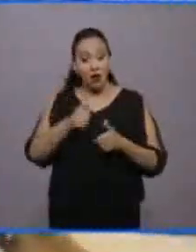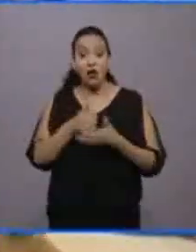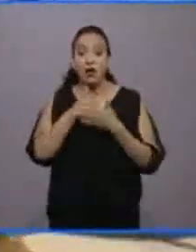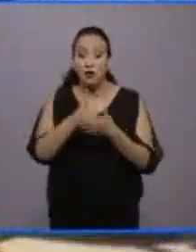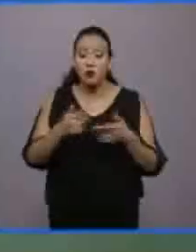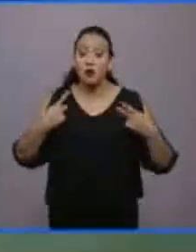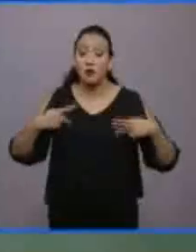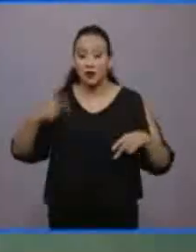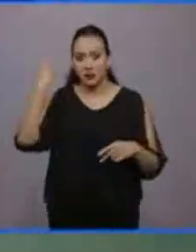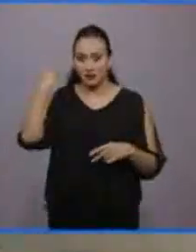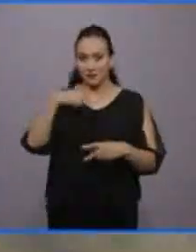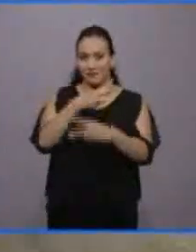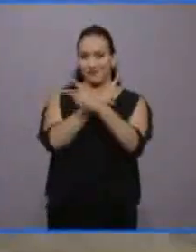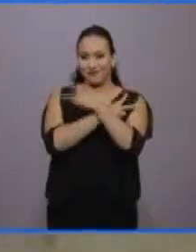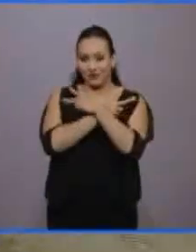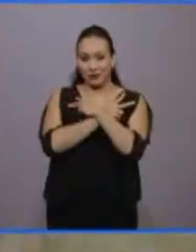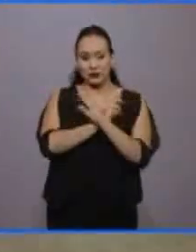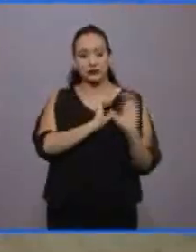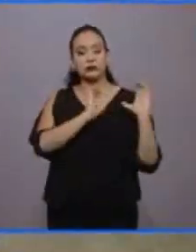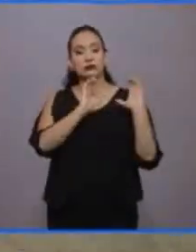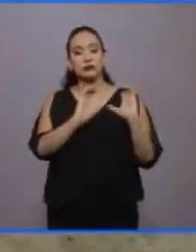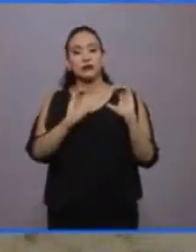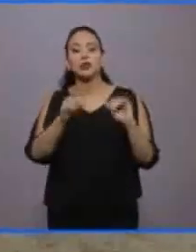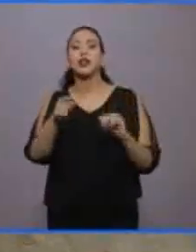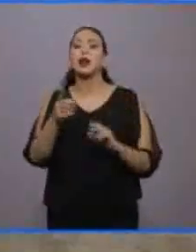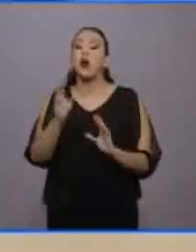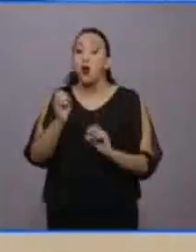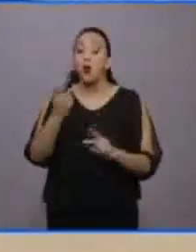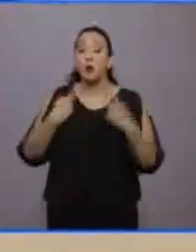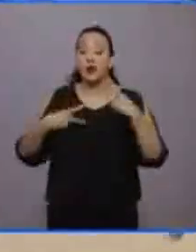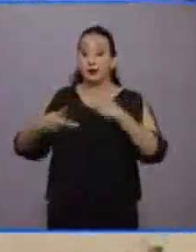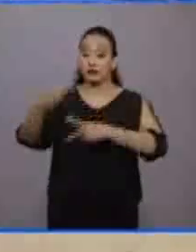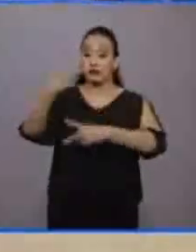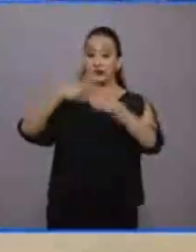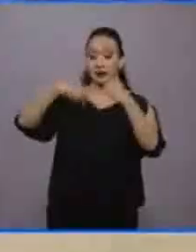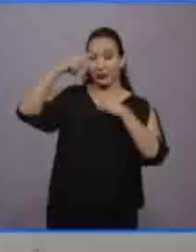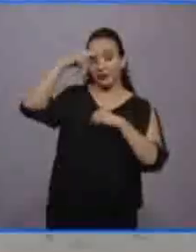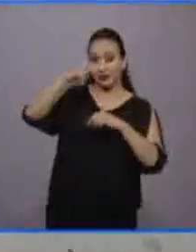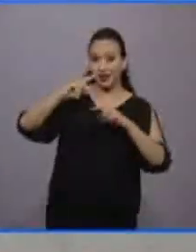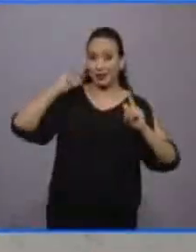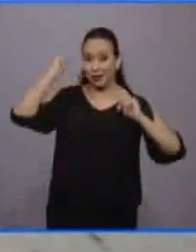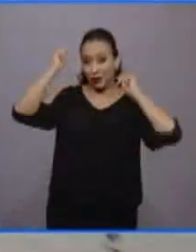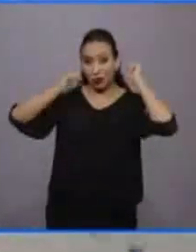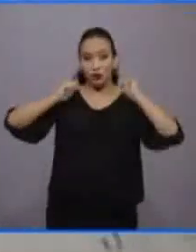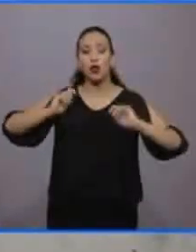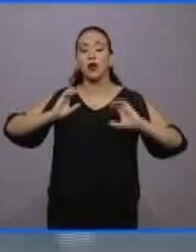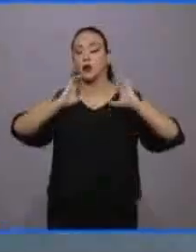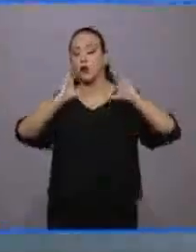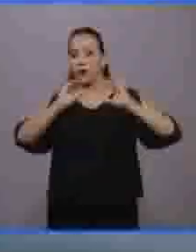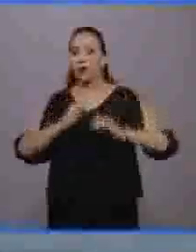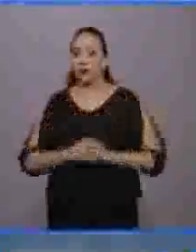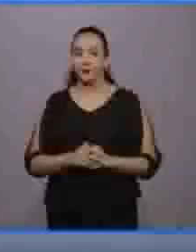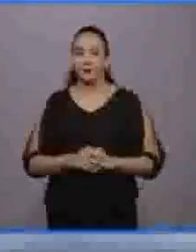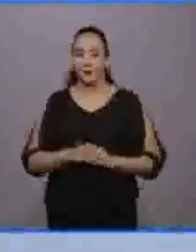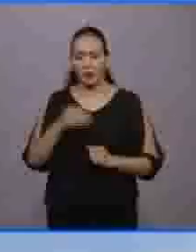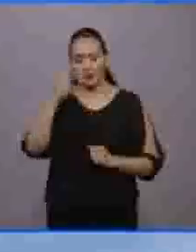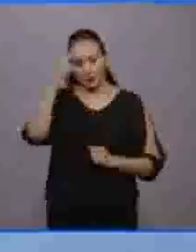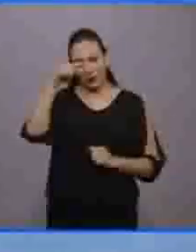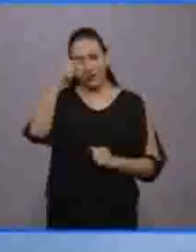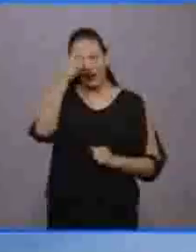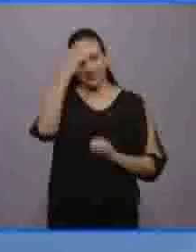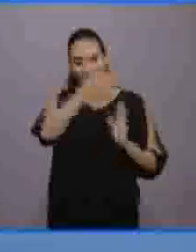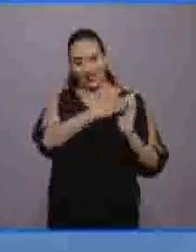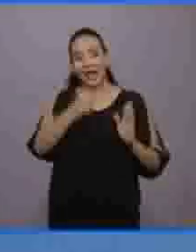vacacionistas nacionales e internacionales que visiten los principales destinos turísticos del país. Para esta temporada se